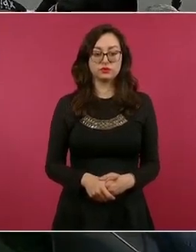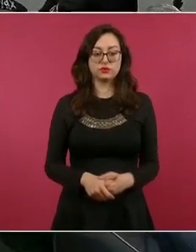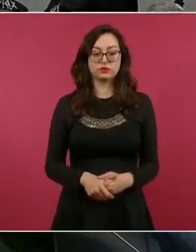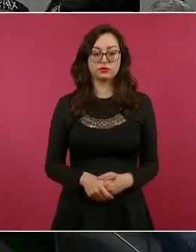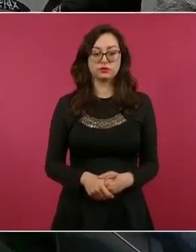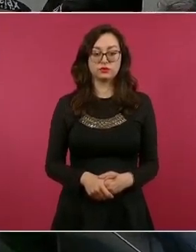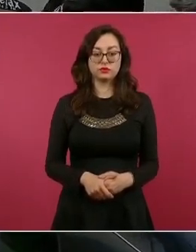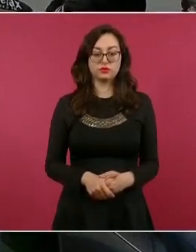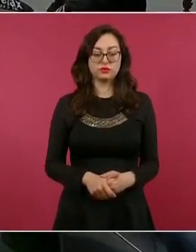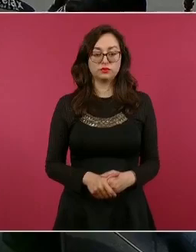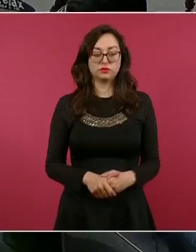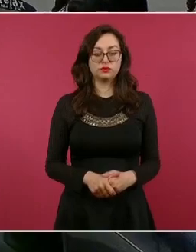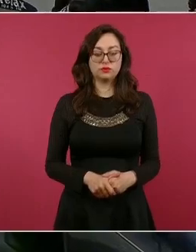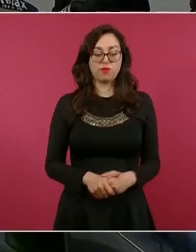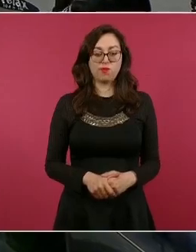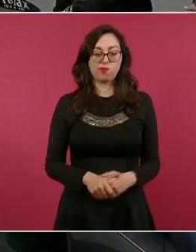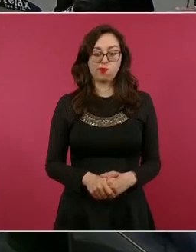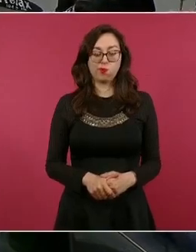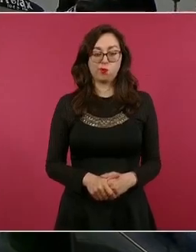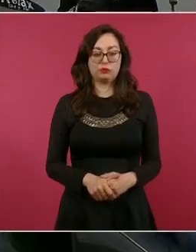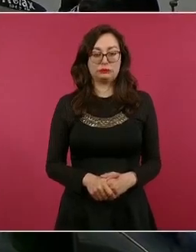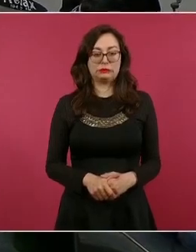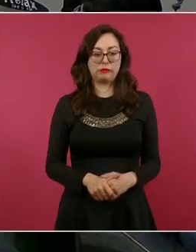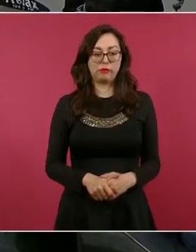Y Chicomucelo.